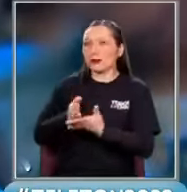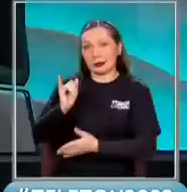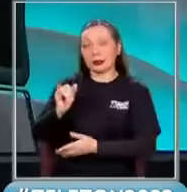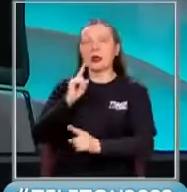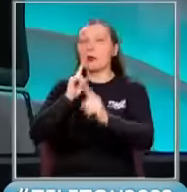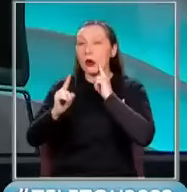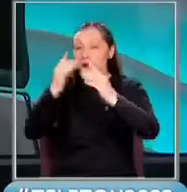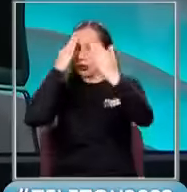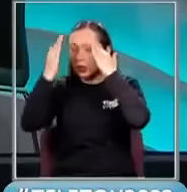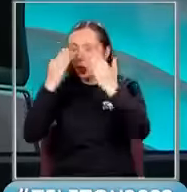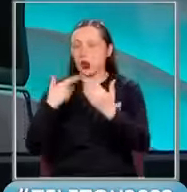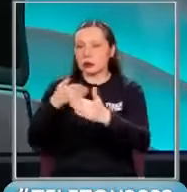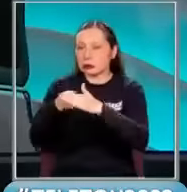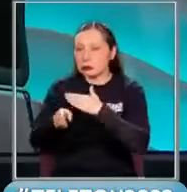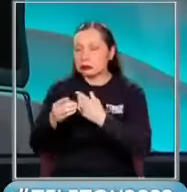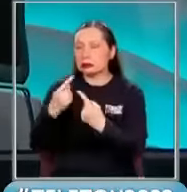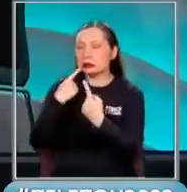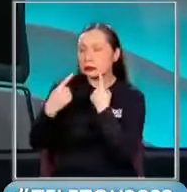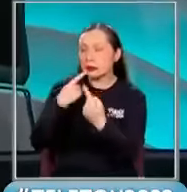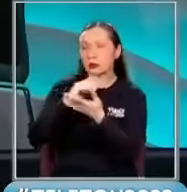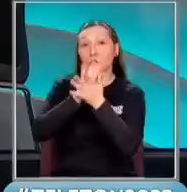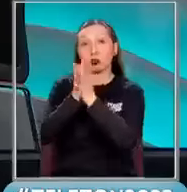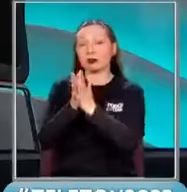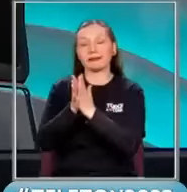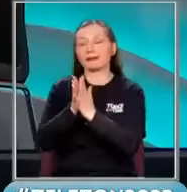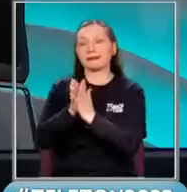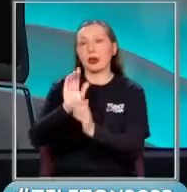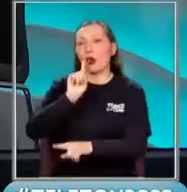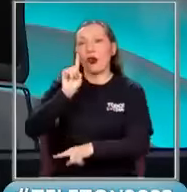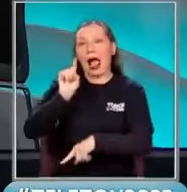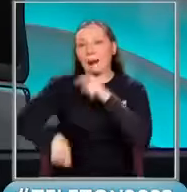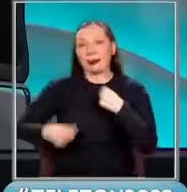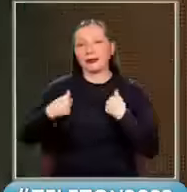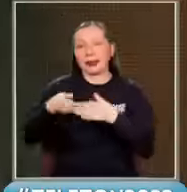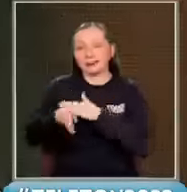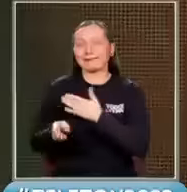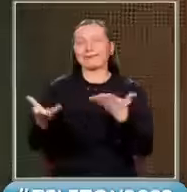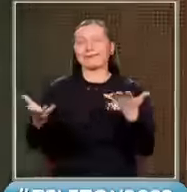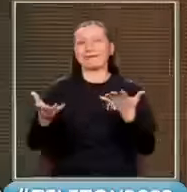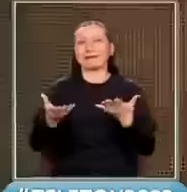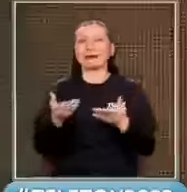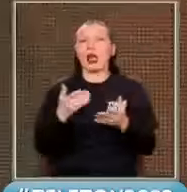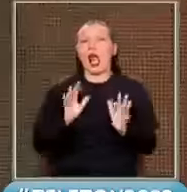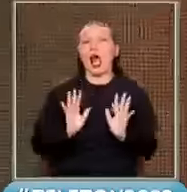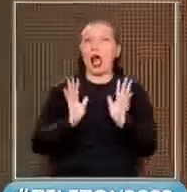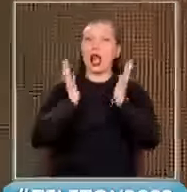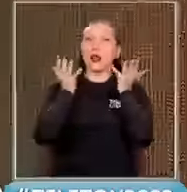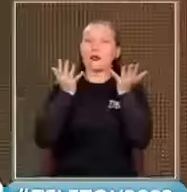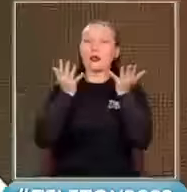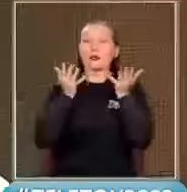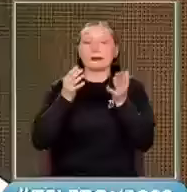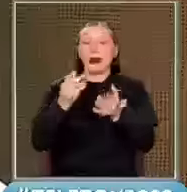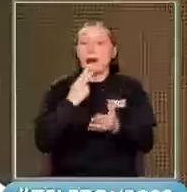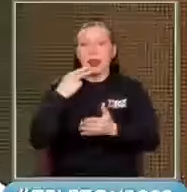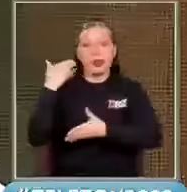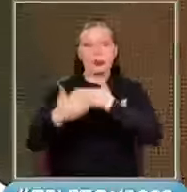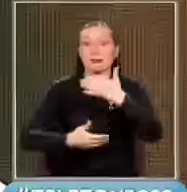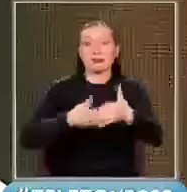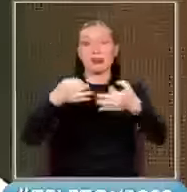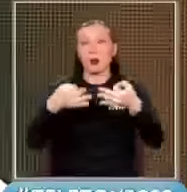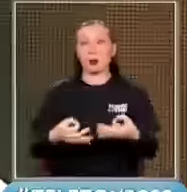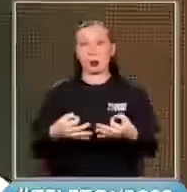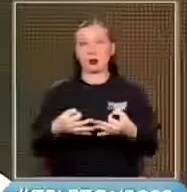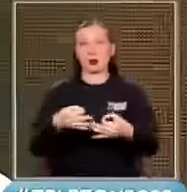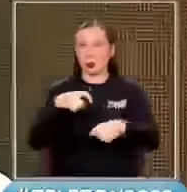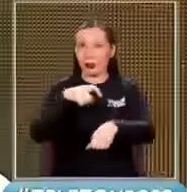prueba psicológica, toda la prueba y no quedé la primera vez. Mira. Y quizás fue por el destino, no sé, pero justo en